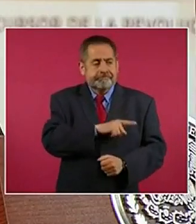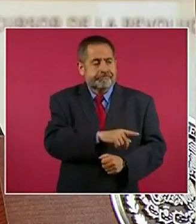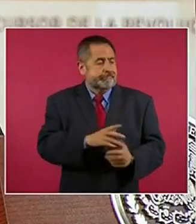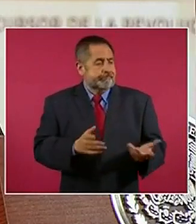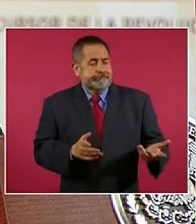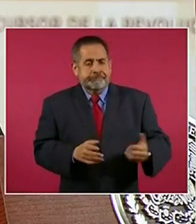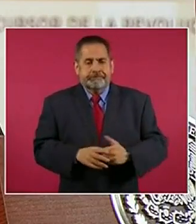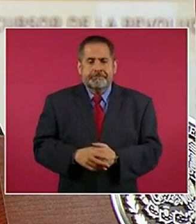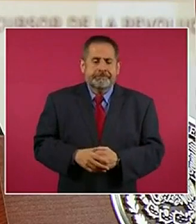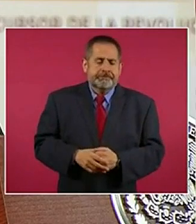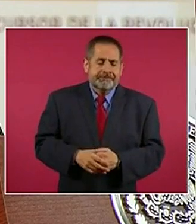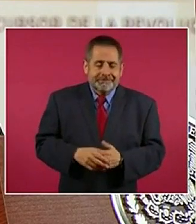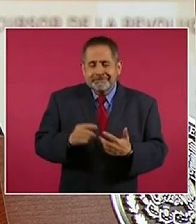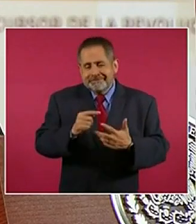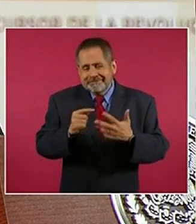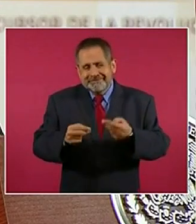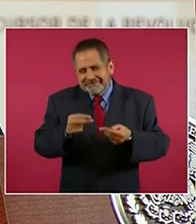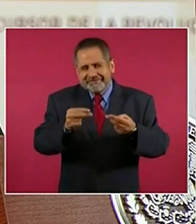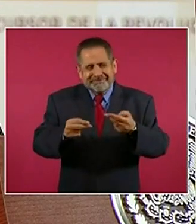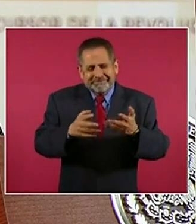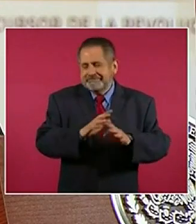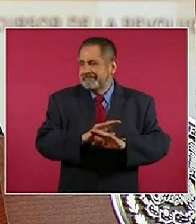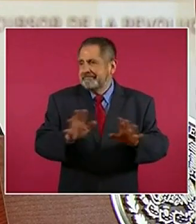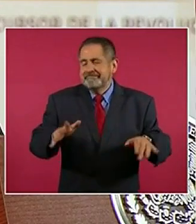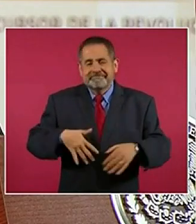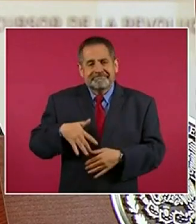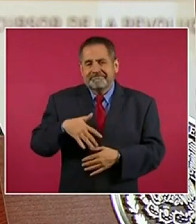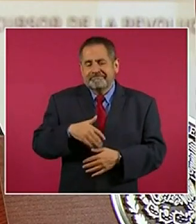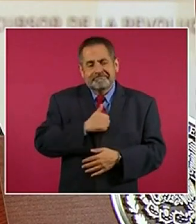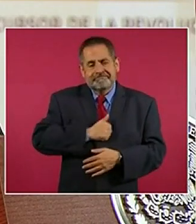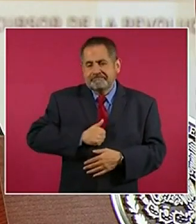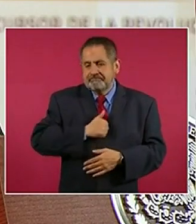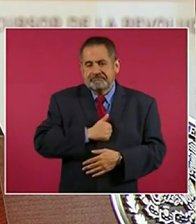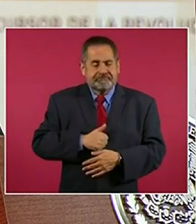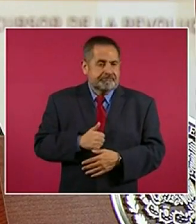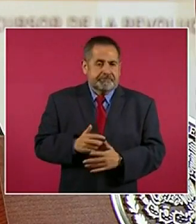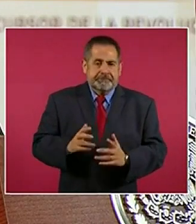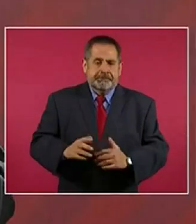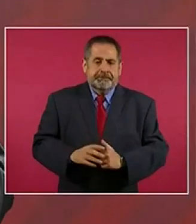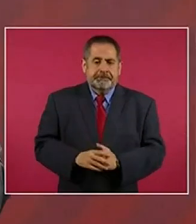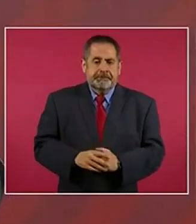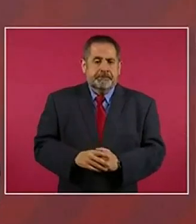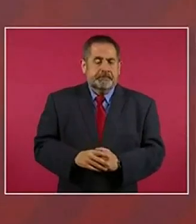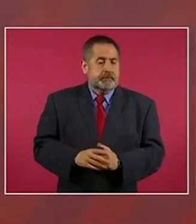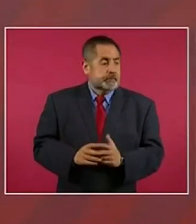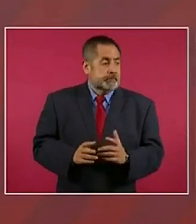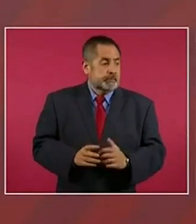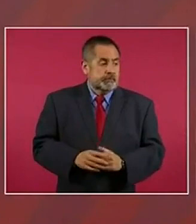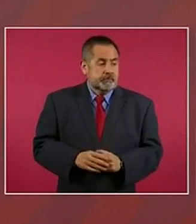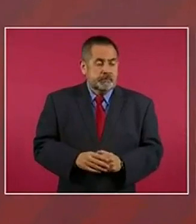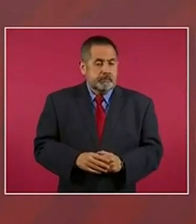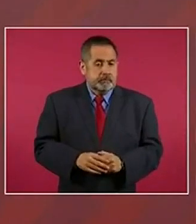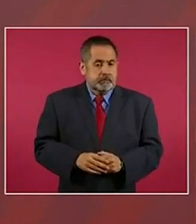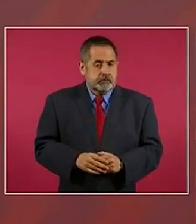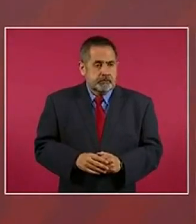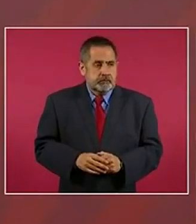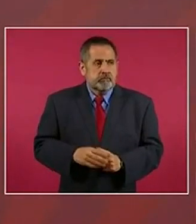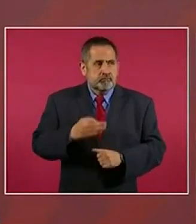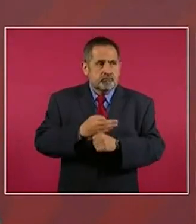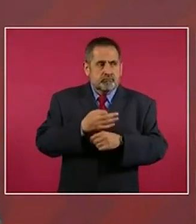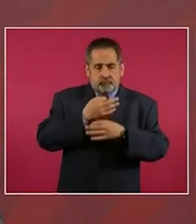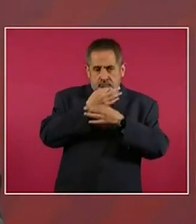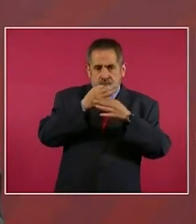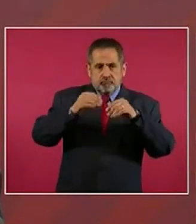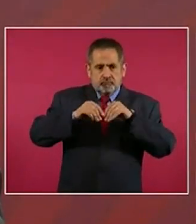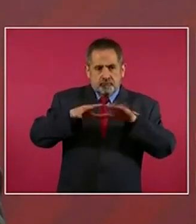Es un hombre cercano, o sea, seguramente ahí conoció a Manuel Bartlett y al actual secretario de Gobernación.